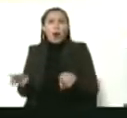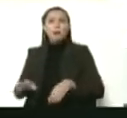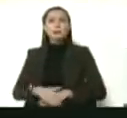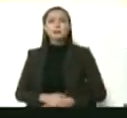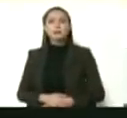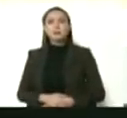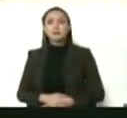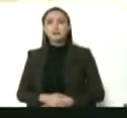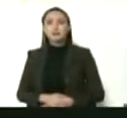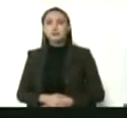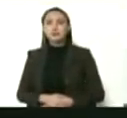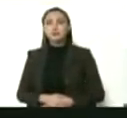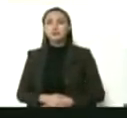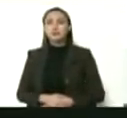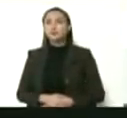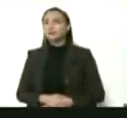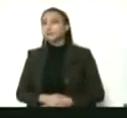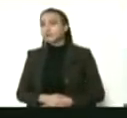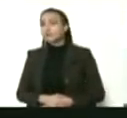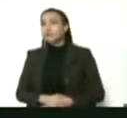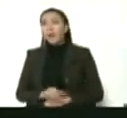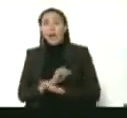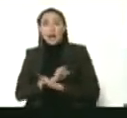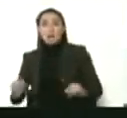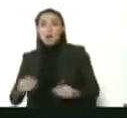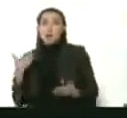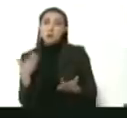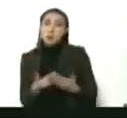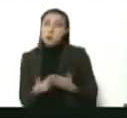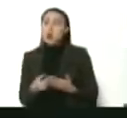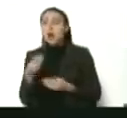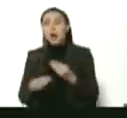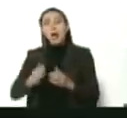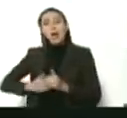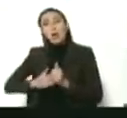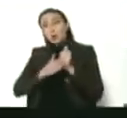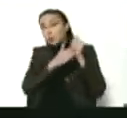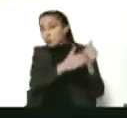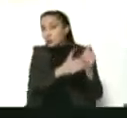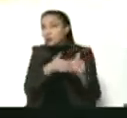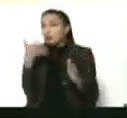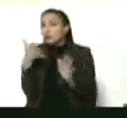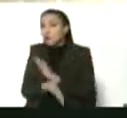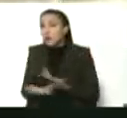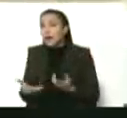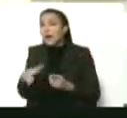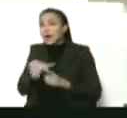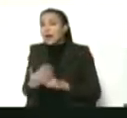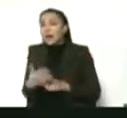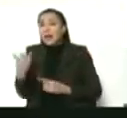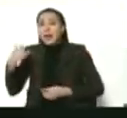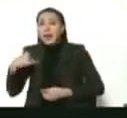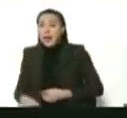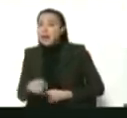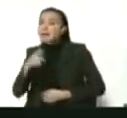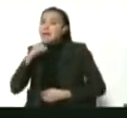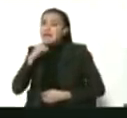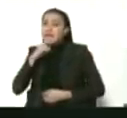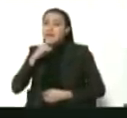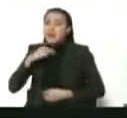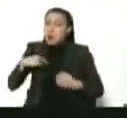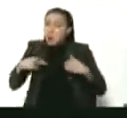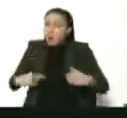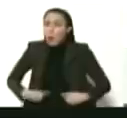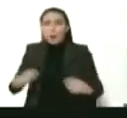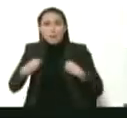Y al final se terminan probando los liderazgos y las democracias en crisis como las que ha vivido la humanidad. Es una